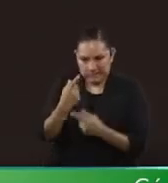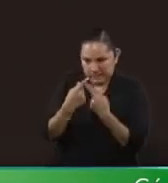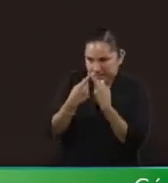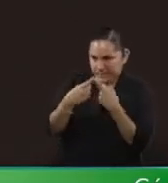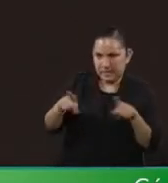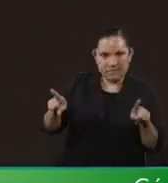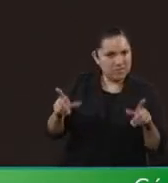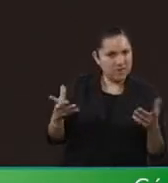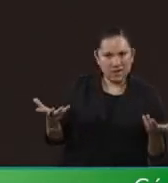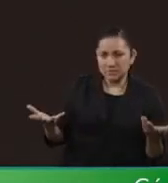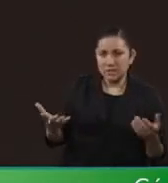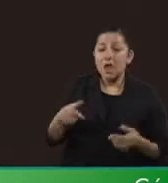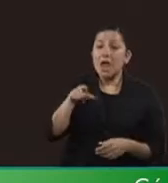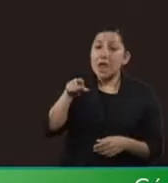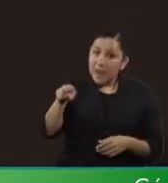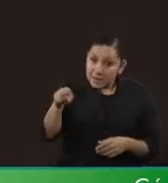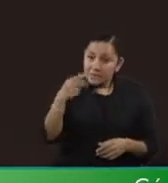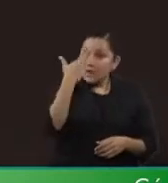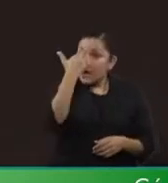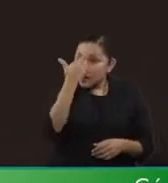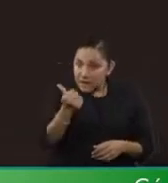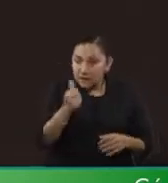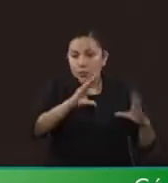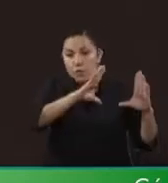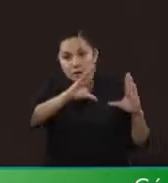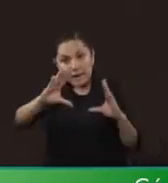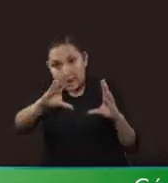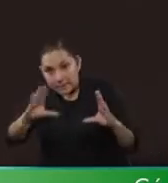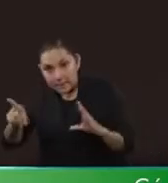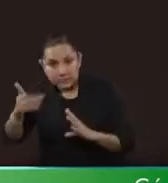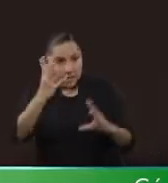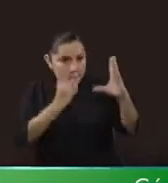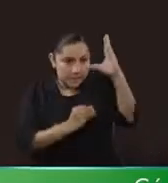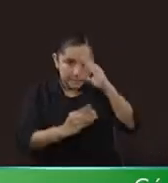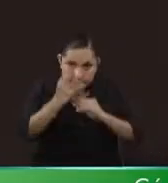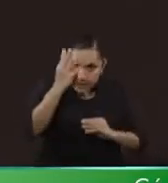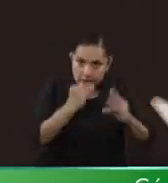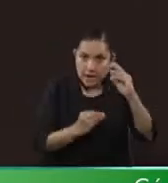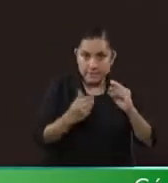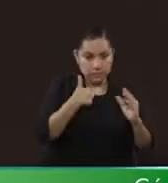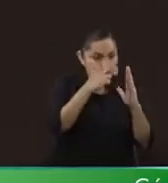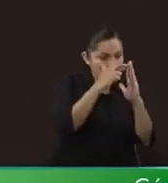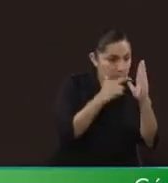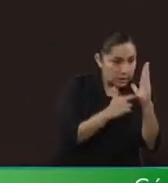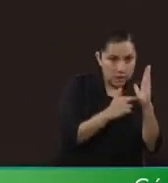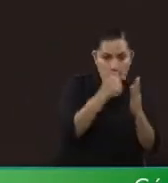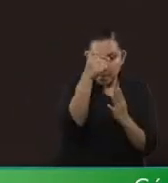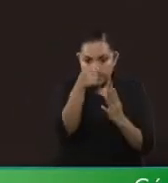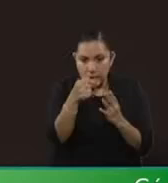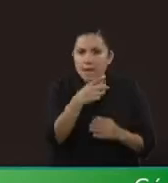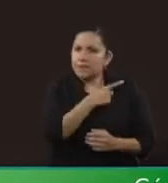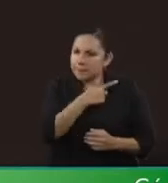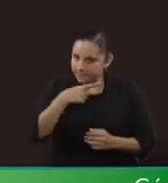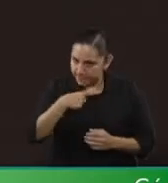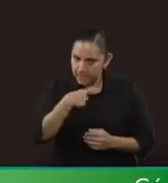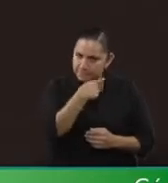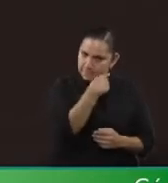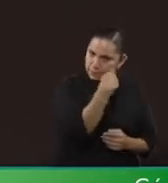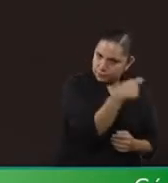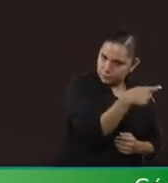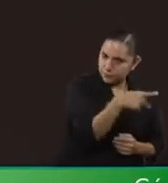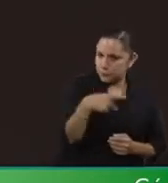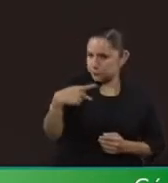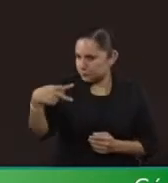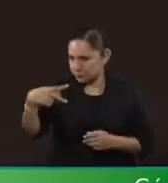el entrenamiento y la responsabilidad deben ser diferentes. Por lo anterior, considero que la